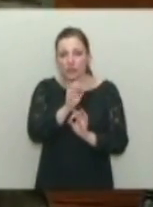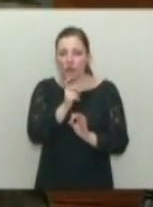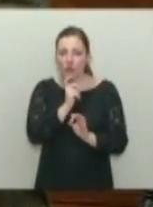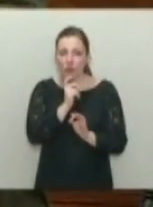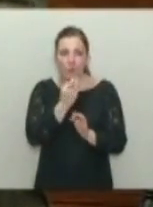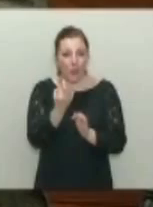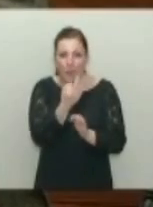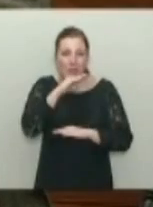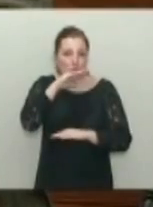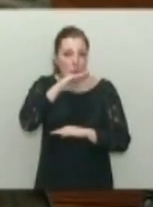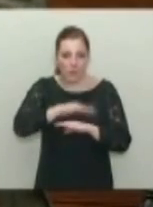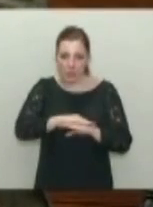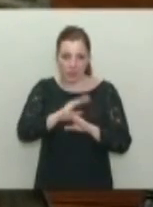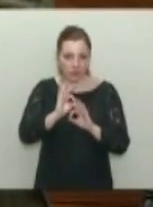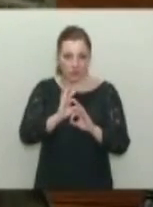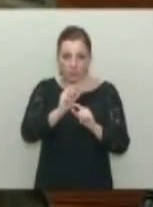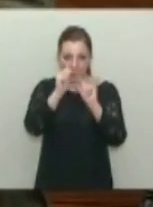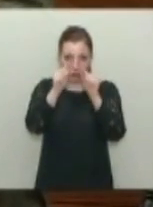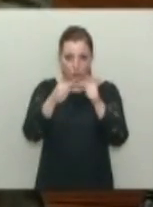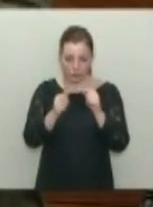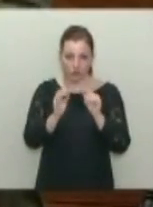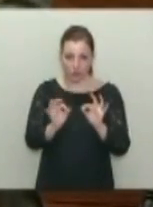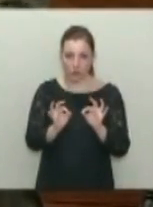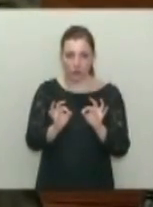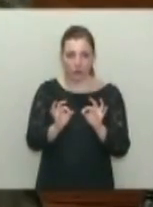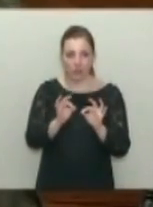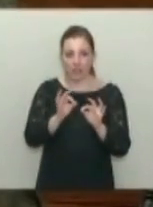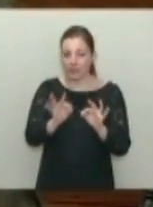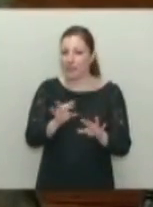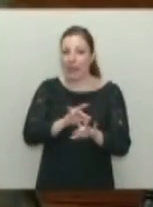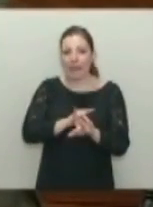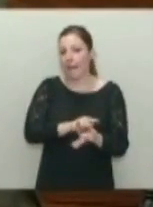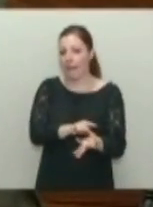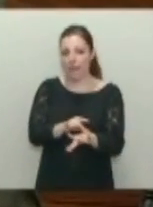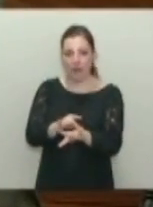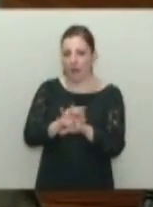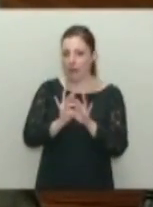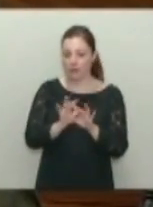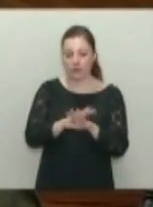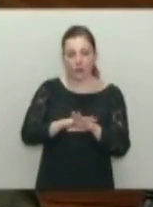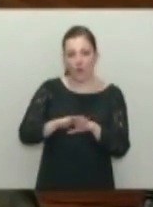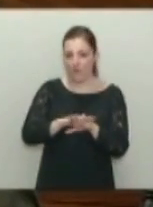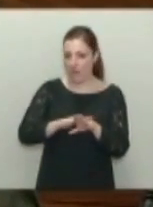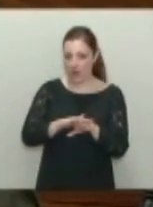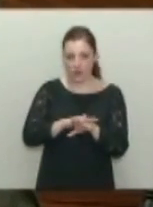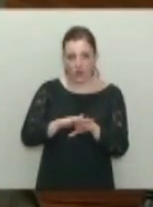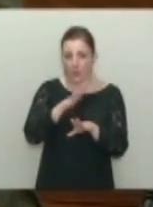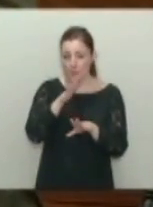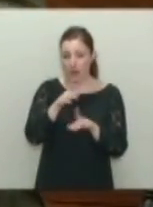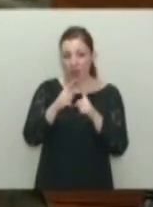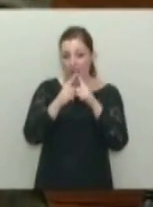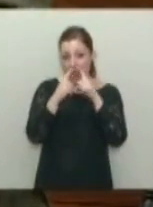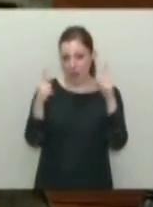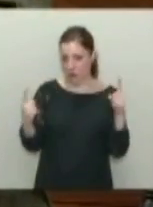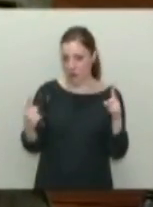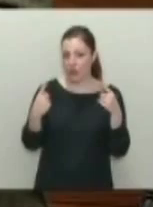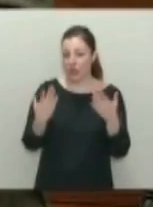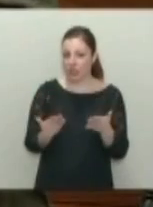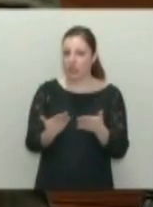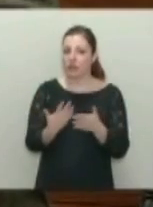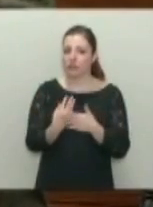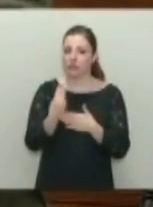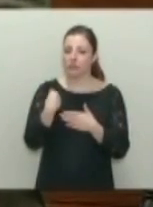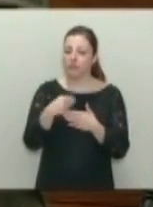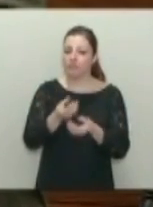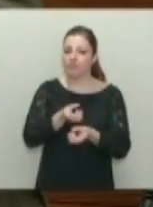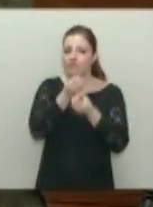del cumplimiento del presupuesto, que es la hoja de ruta de ese Gobierno para todo un ejercicio. Muchos de los argumentos